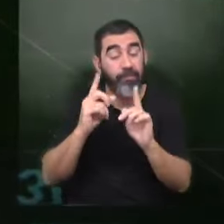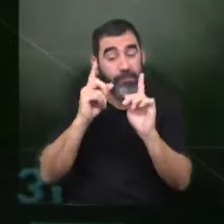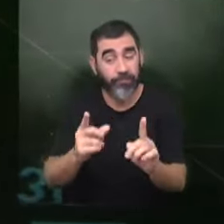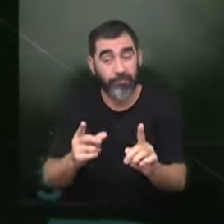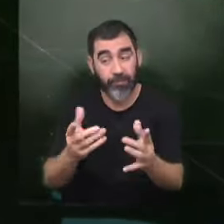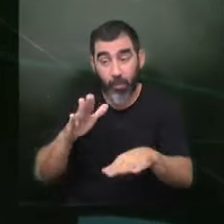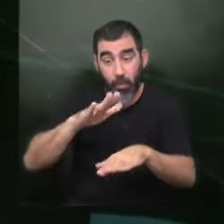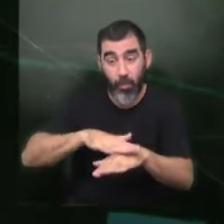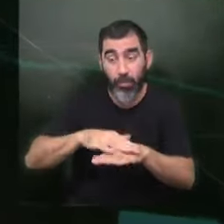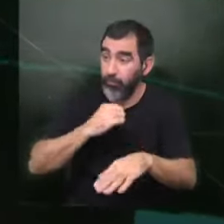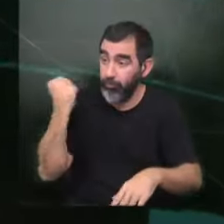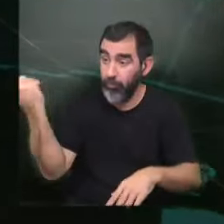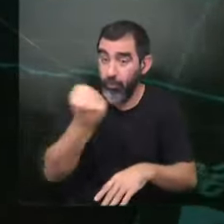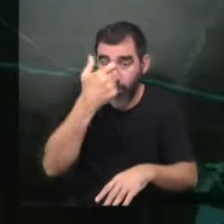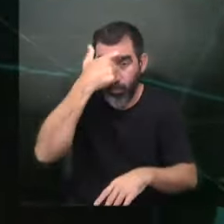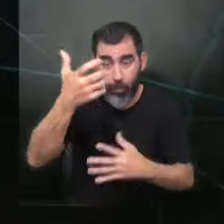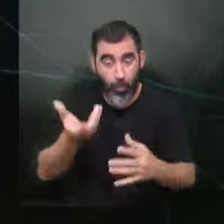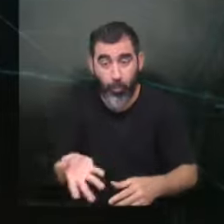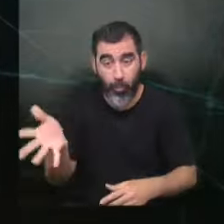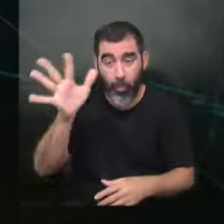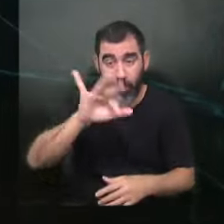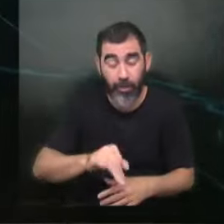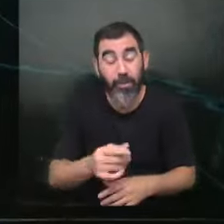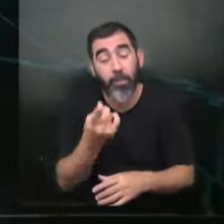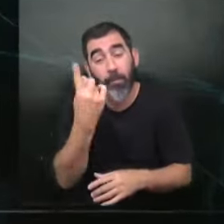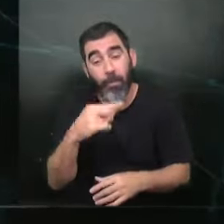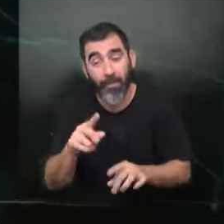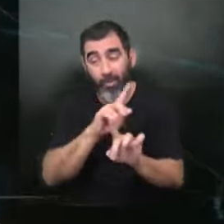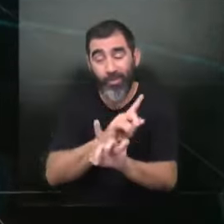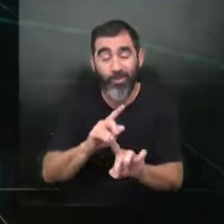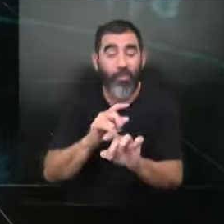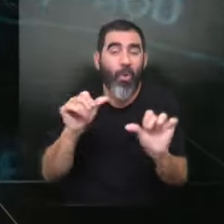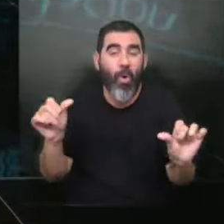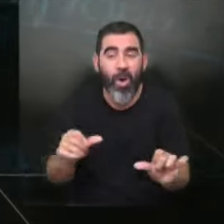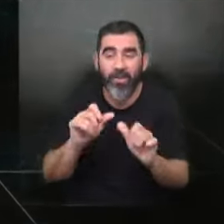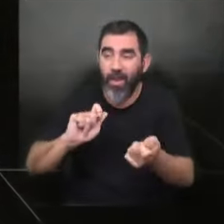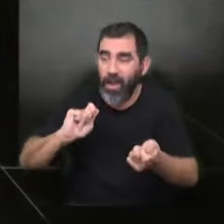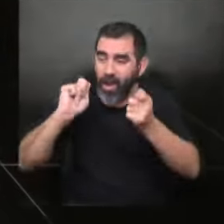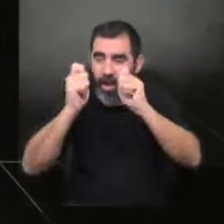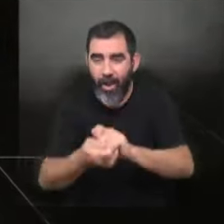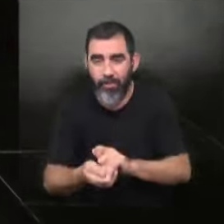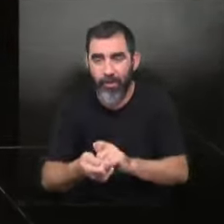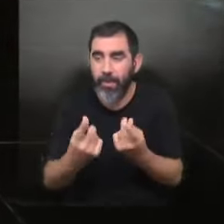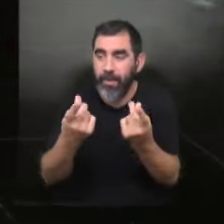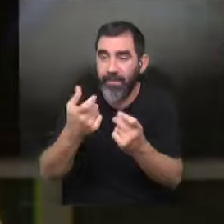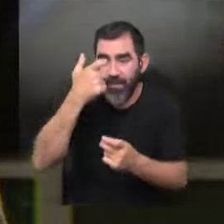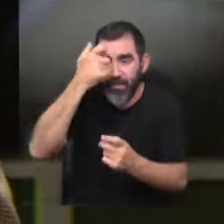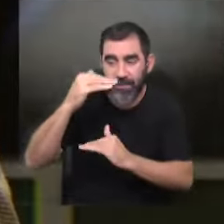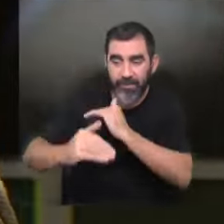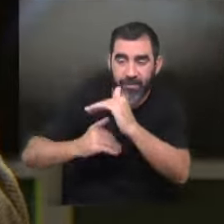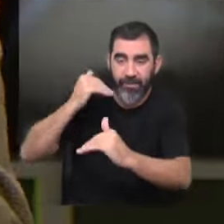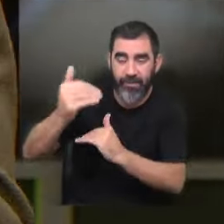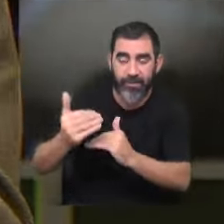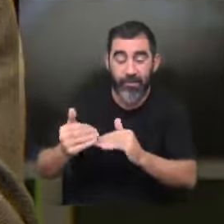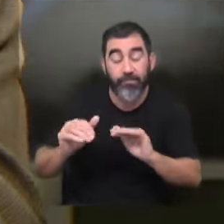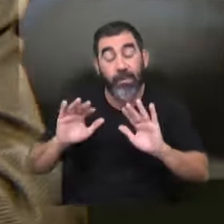el momento la importancia de la ciencia en nuestra vida cotidiana. Ahora, si eso nos hizo dar el salto a decir, bueno, necesitamos ciencia para el desarrollo,